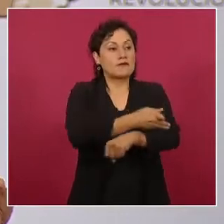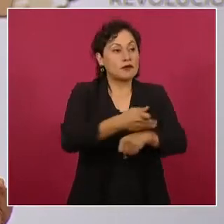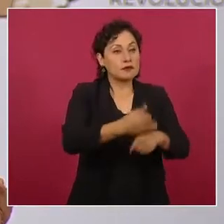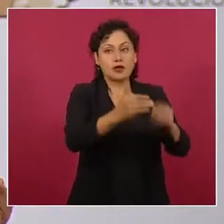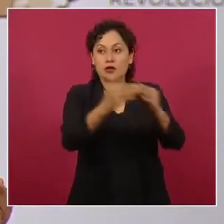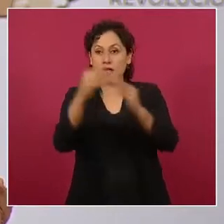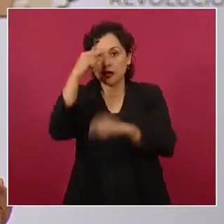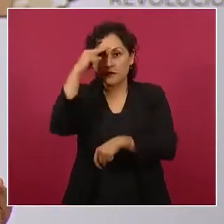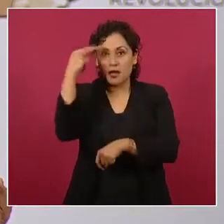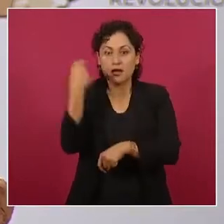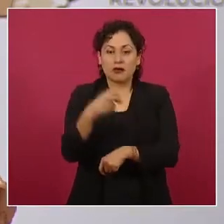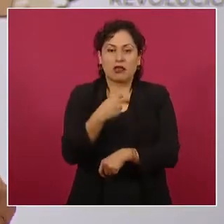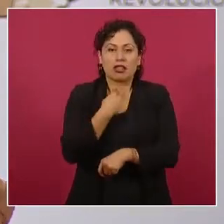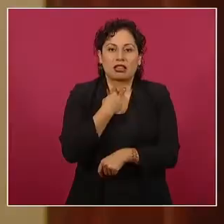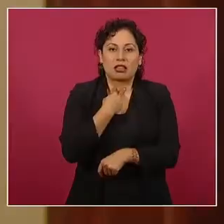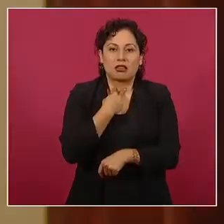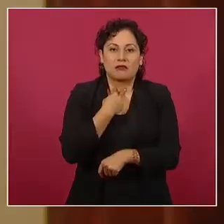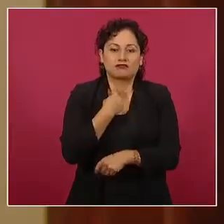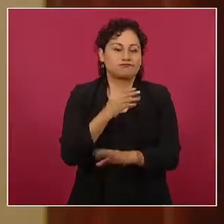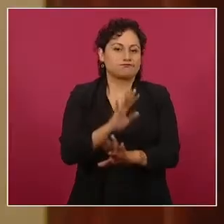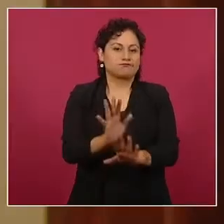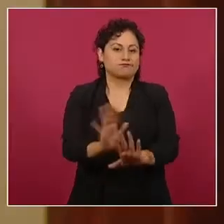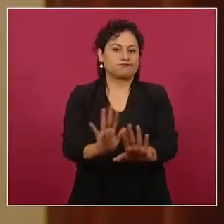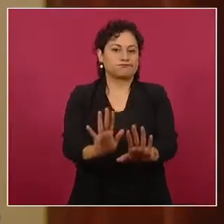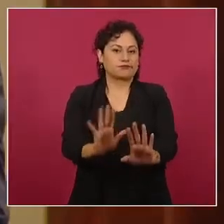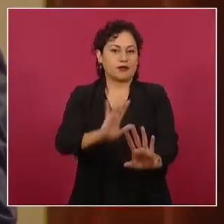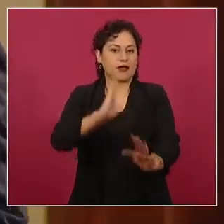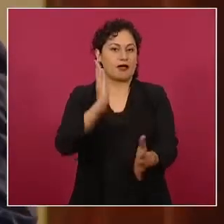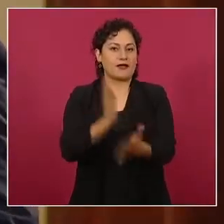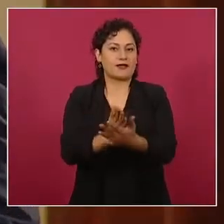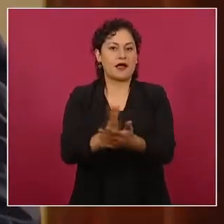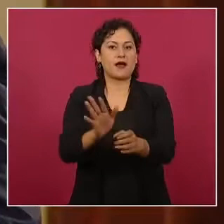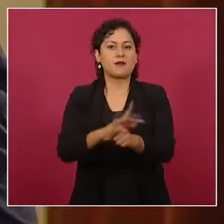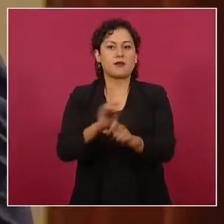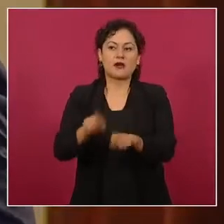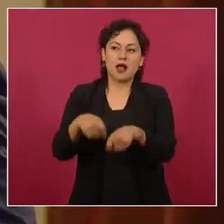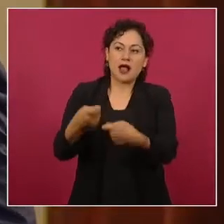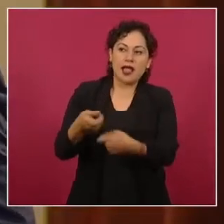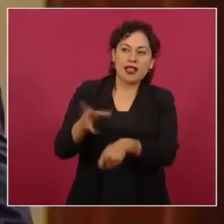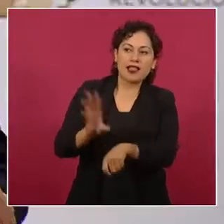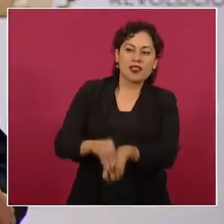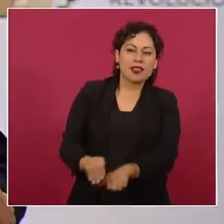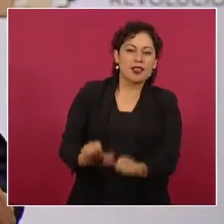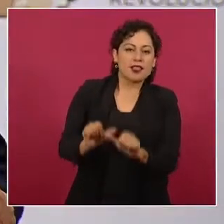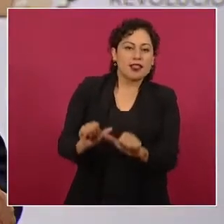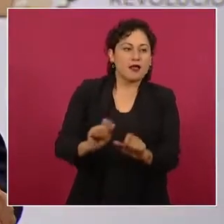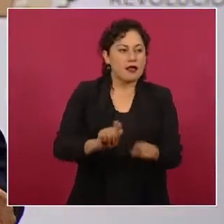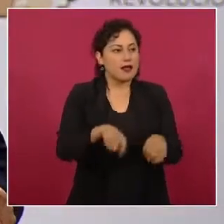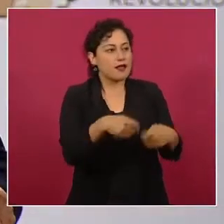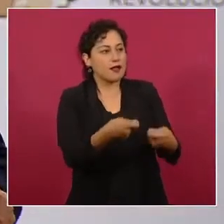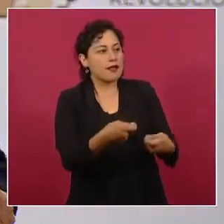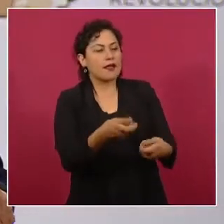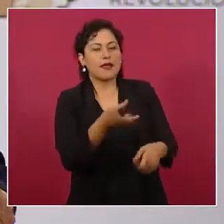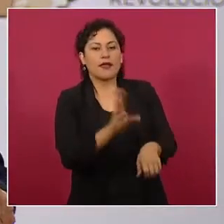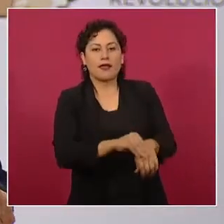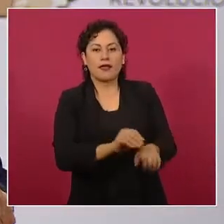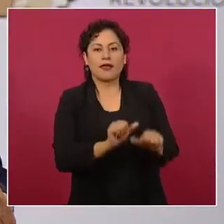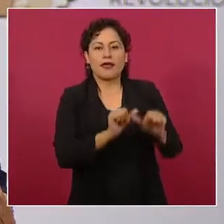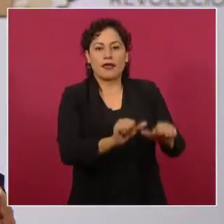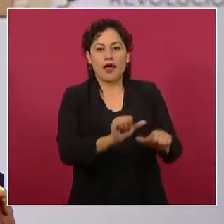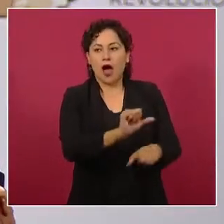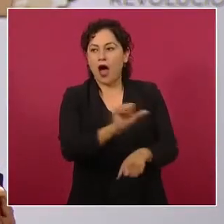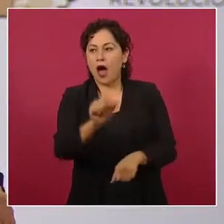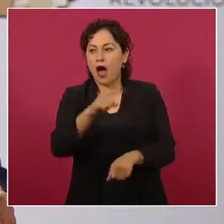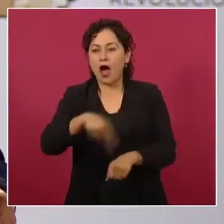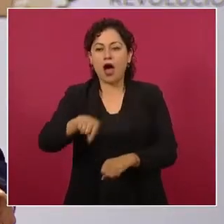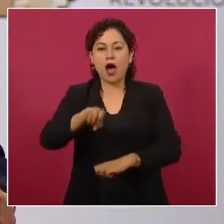de haber subsidios ilegales y contratos ilegales para favorecer intereses privados,